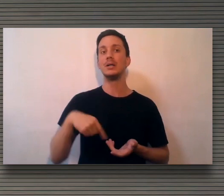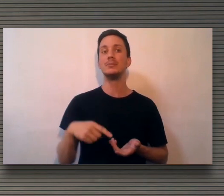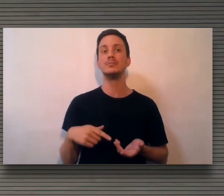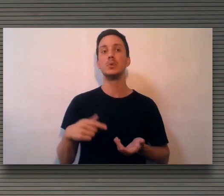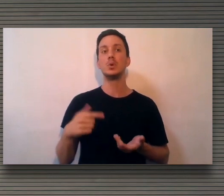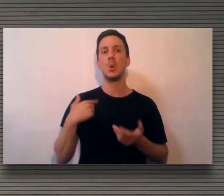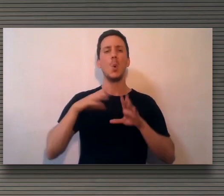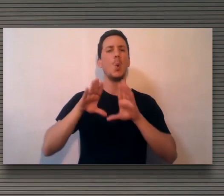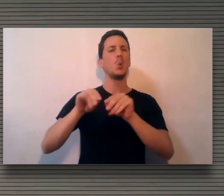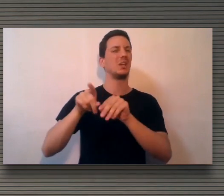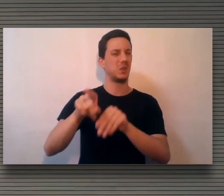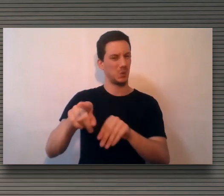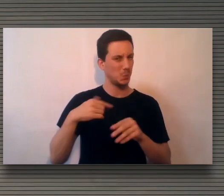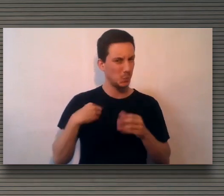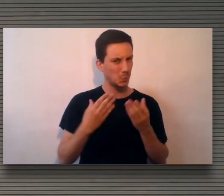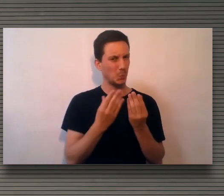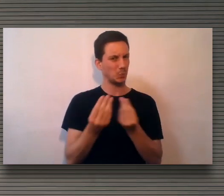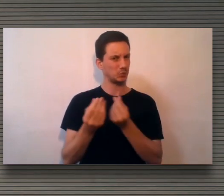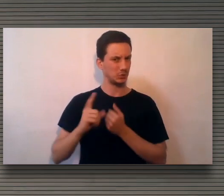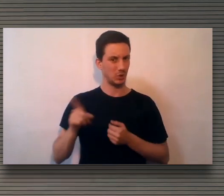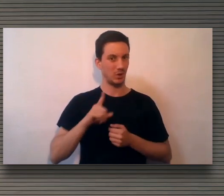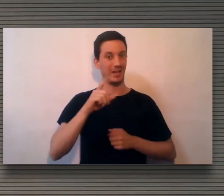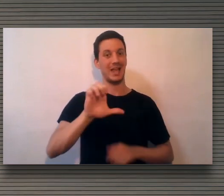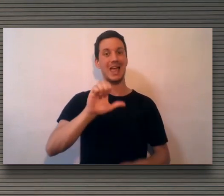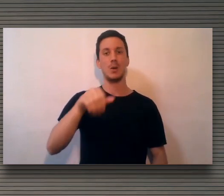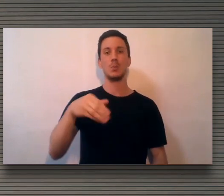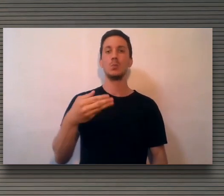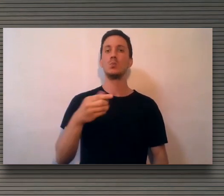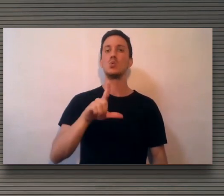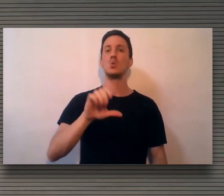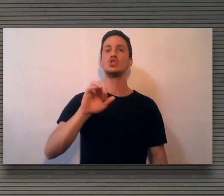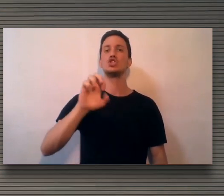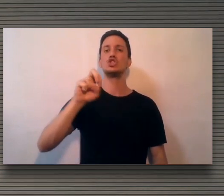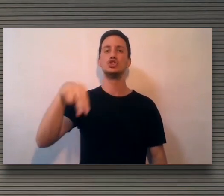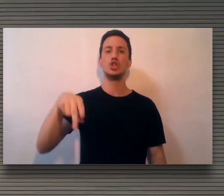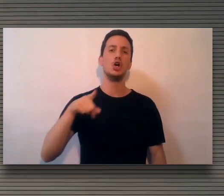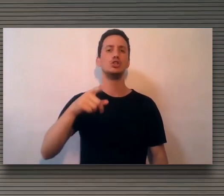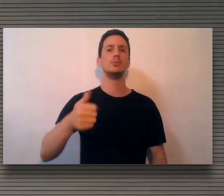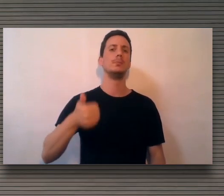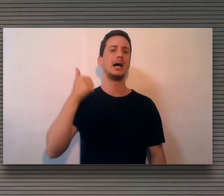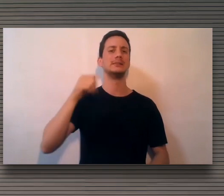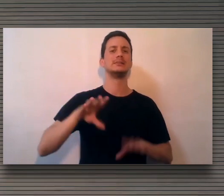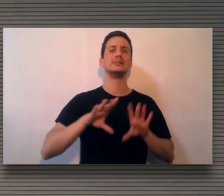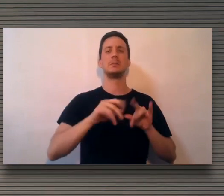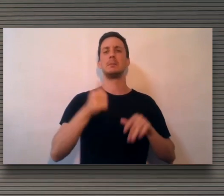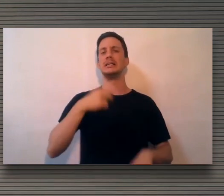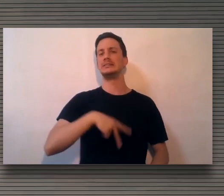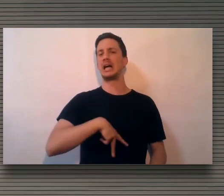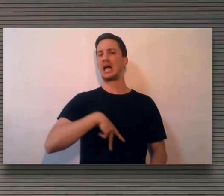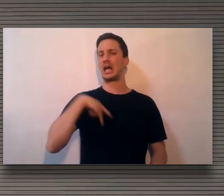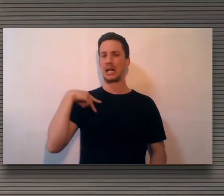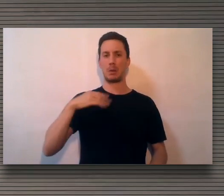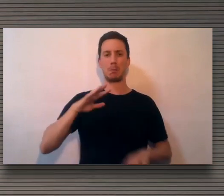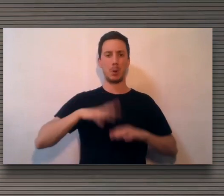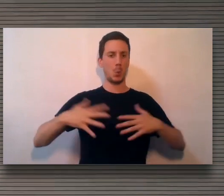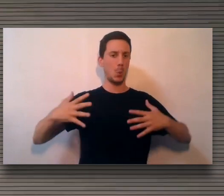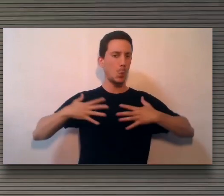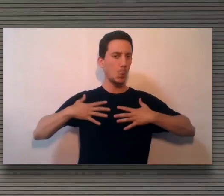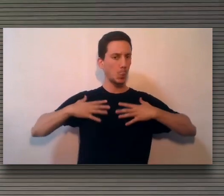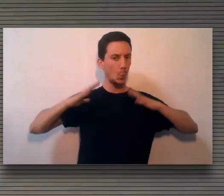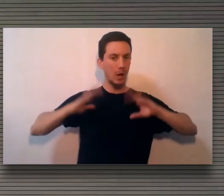no la uso tanto. Paso, o sea, la emulsión, para ser más general, ¿no? La emulsión sería para todo el cuerpo.